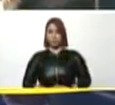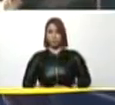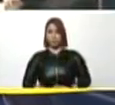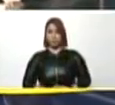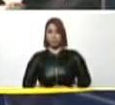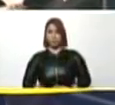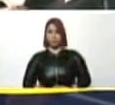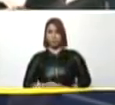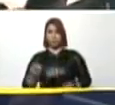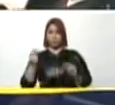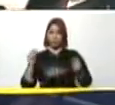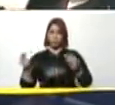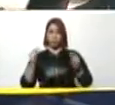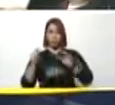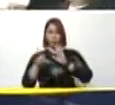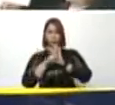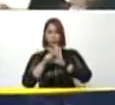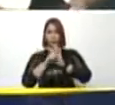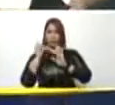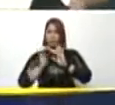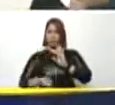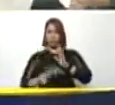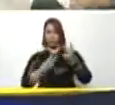poder parlamentario, legislativo, hay que ejercerlo